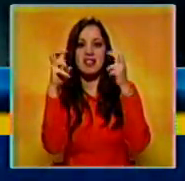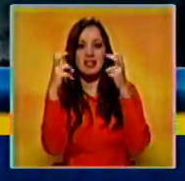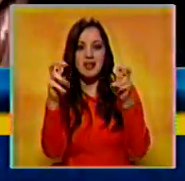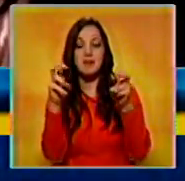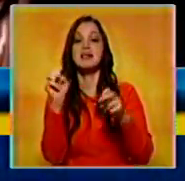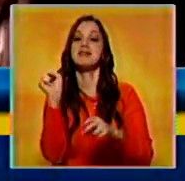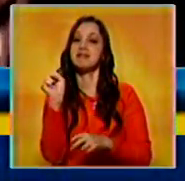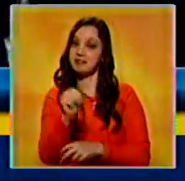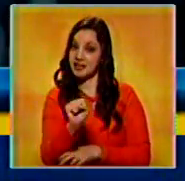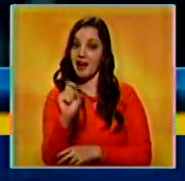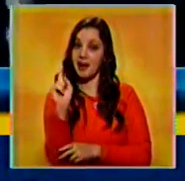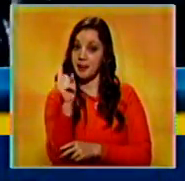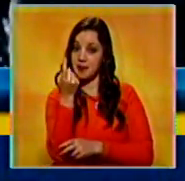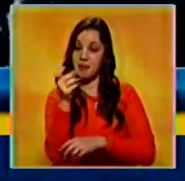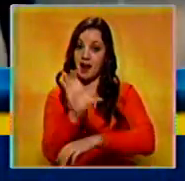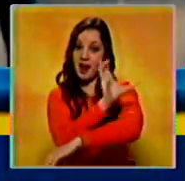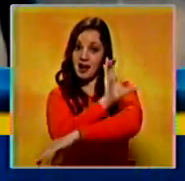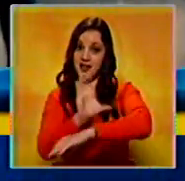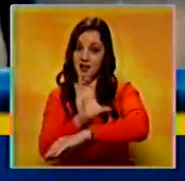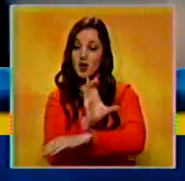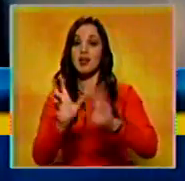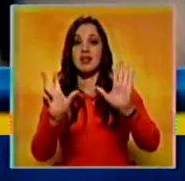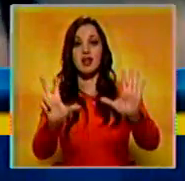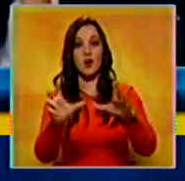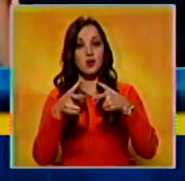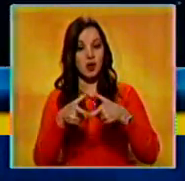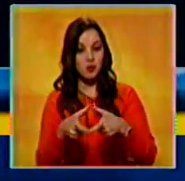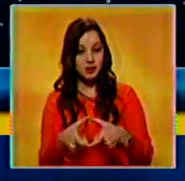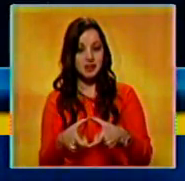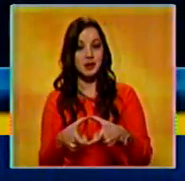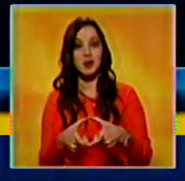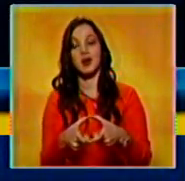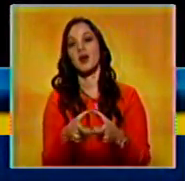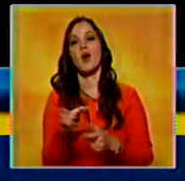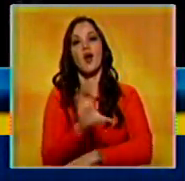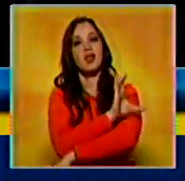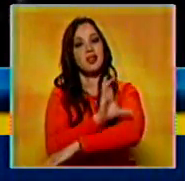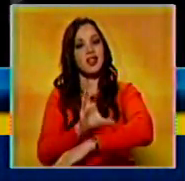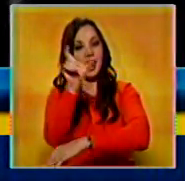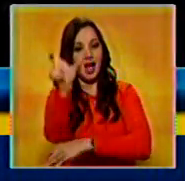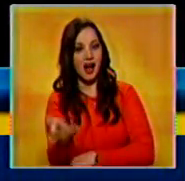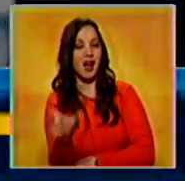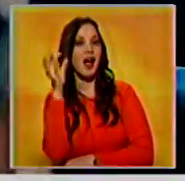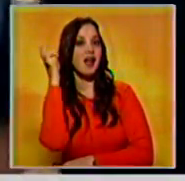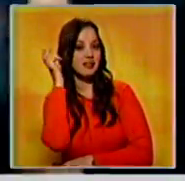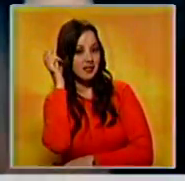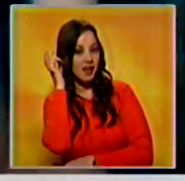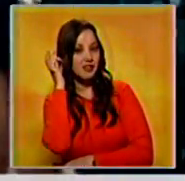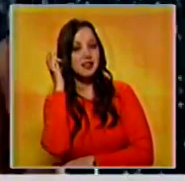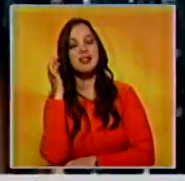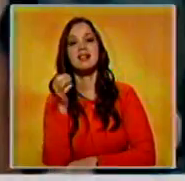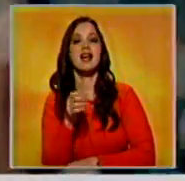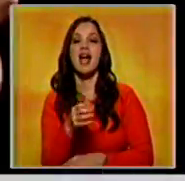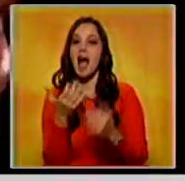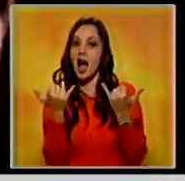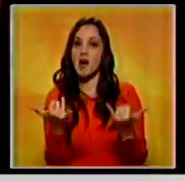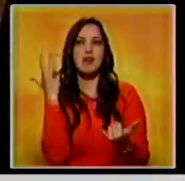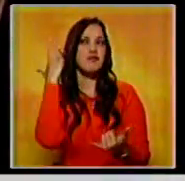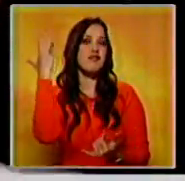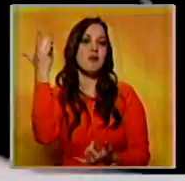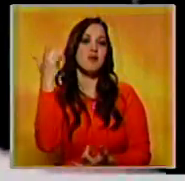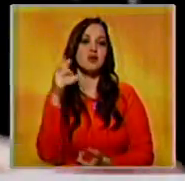se trata del primer sencillo del octavo disco de estudio de la cantante de Barbados, cuyo nombre más popular hasta ahora